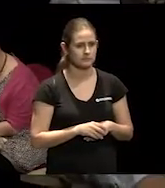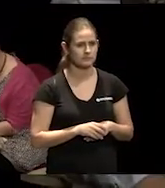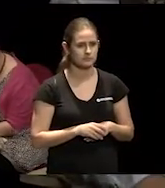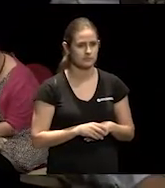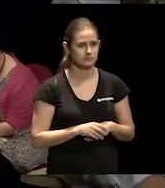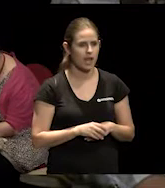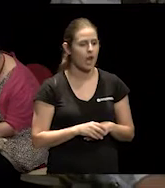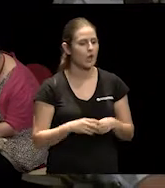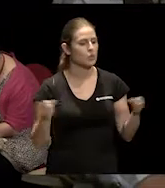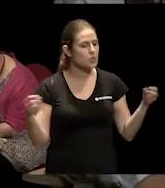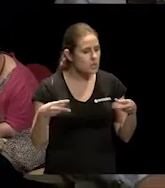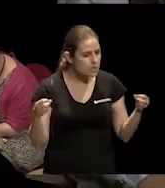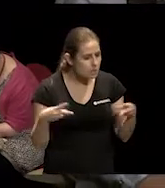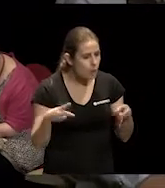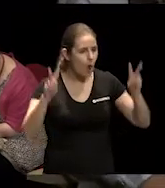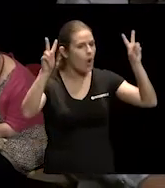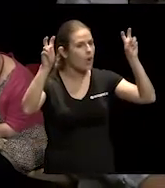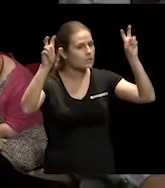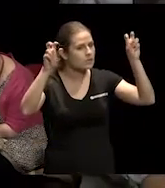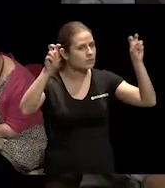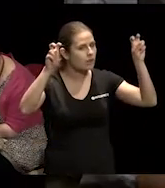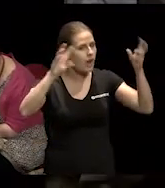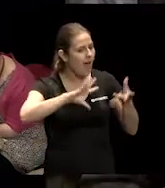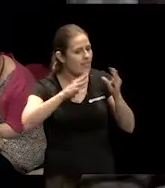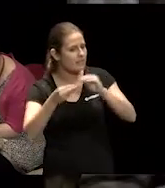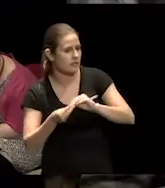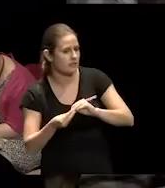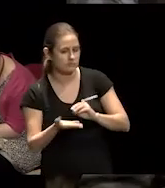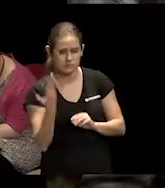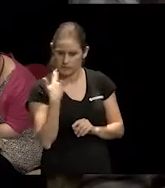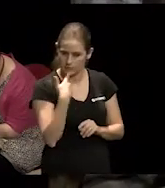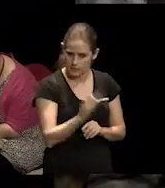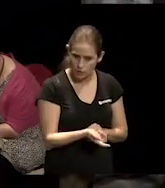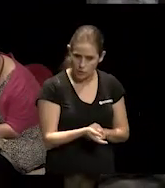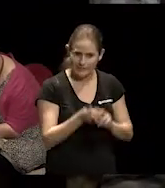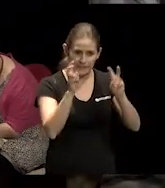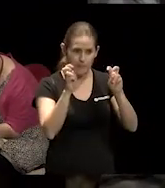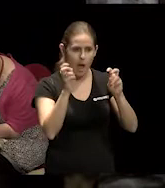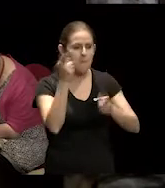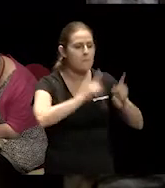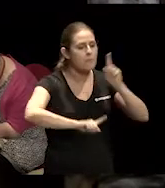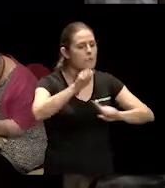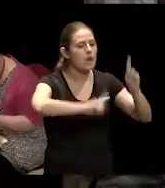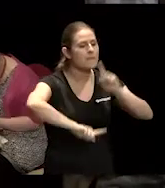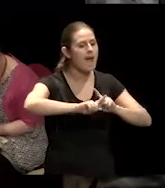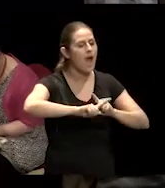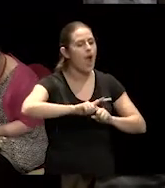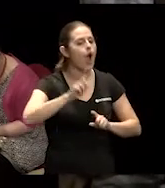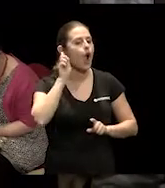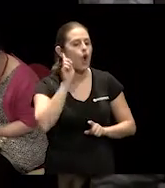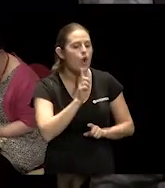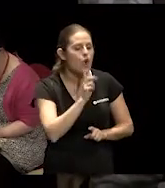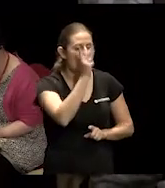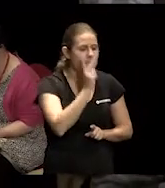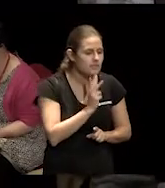Los sobretítulos o los subtítulos a gente con problemas cognitivos. Hablas de que el